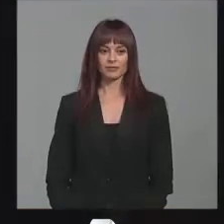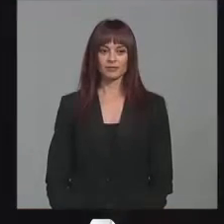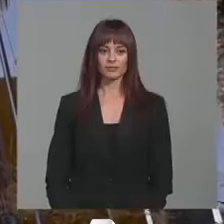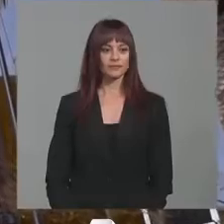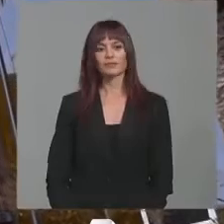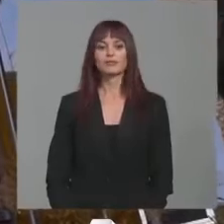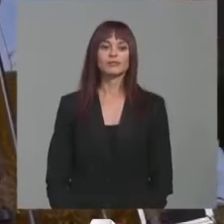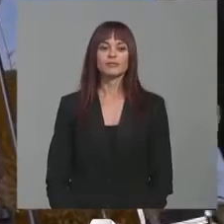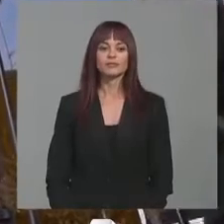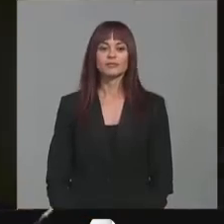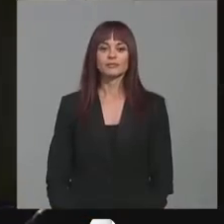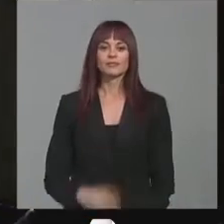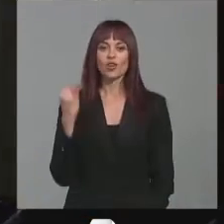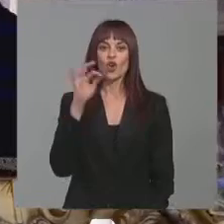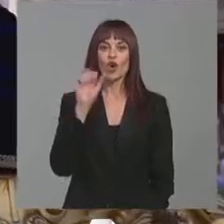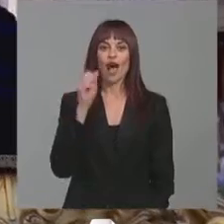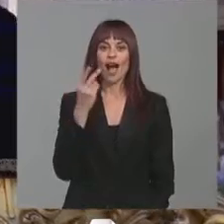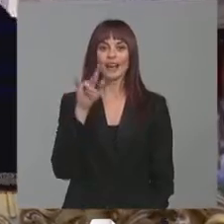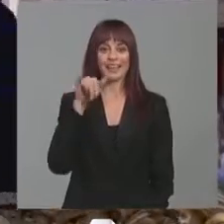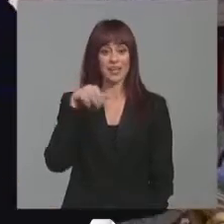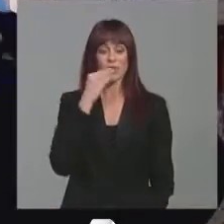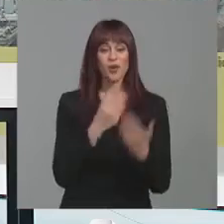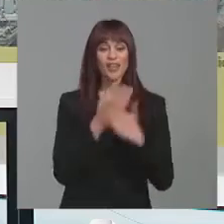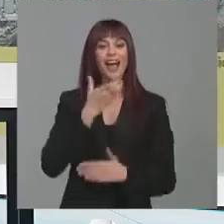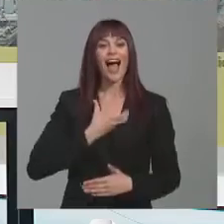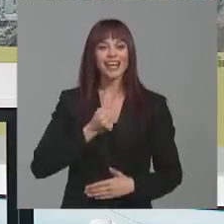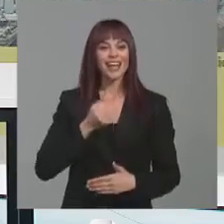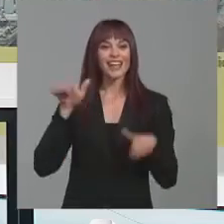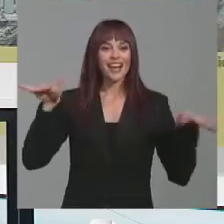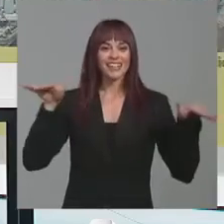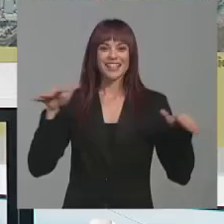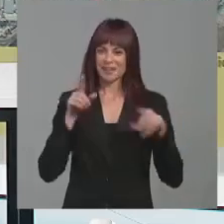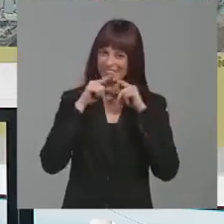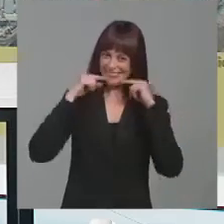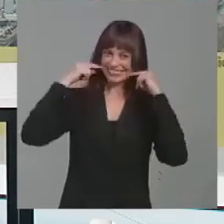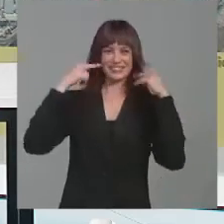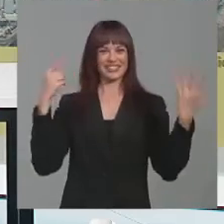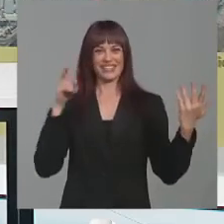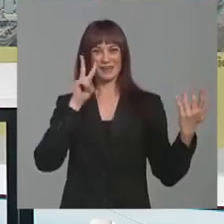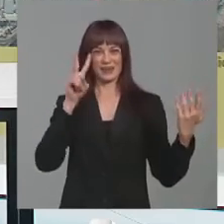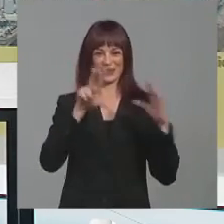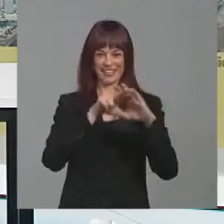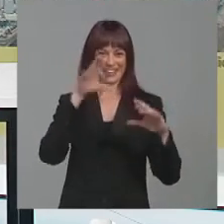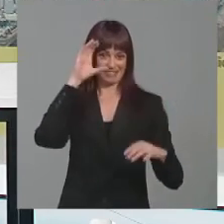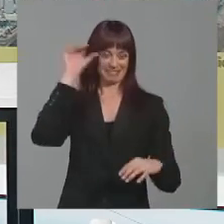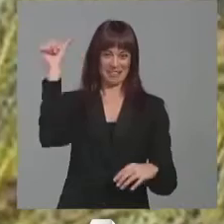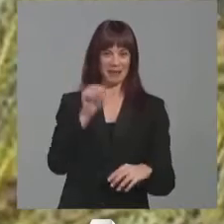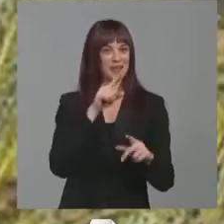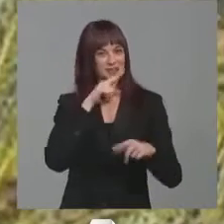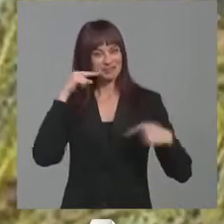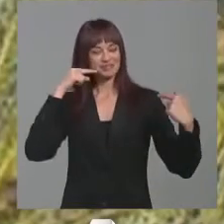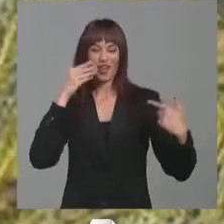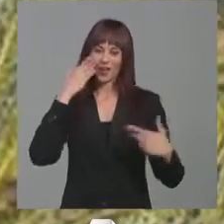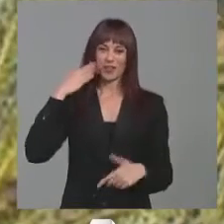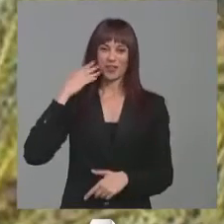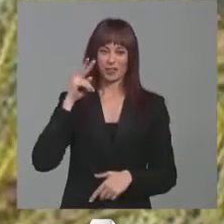es Joaquín Buen día alcalde de alcantarilla qué tal Buenos días bienvenido qué sonrisa se le pone no lo han visto usted pero se una sonrisa cuando